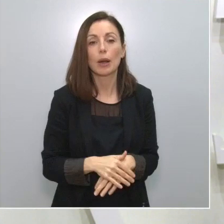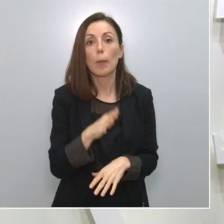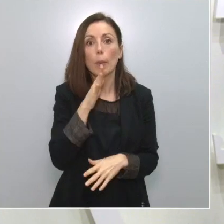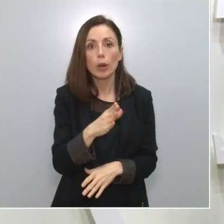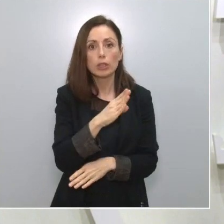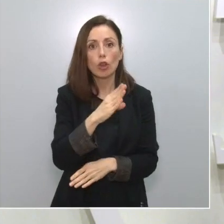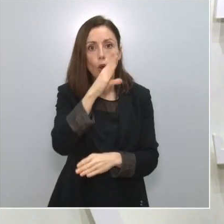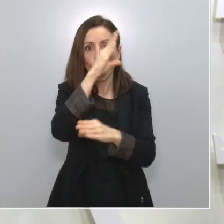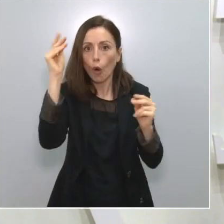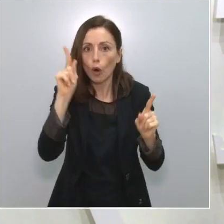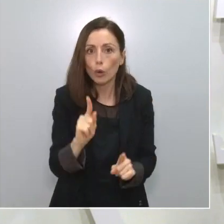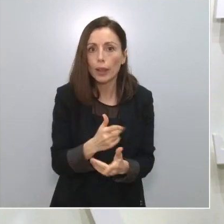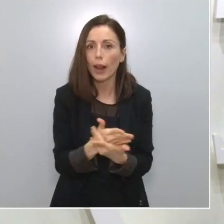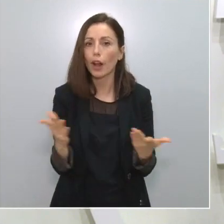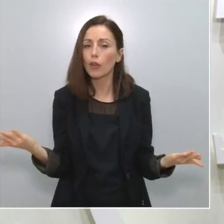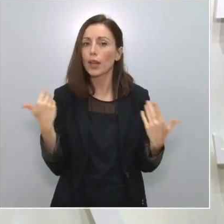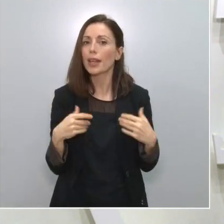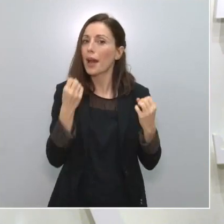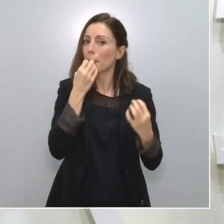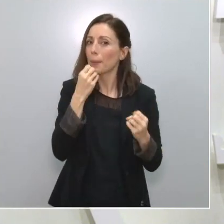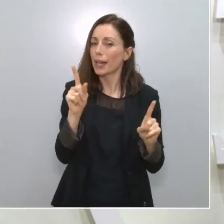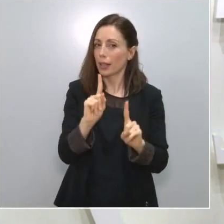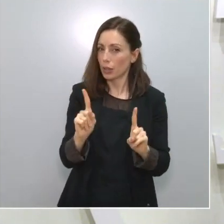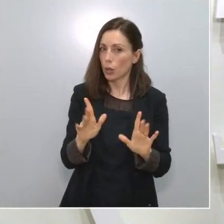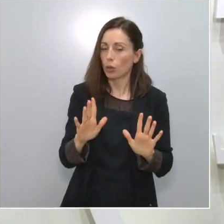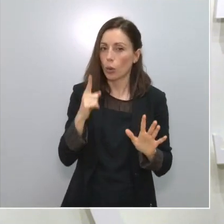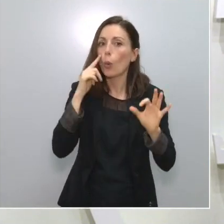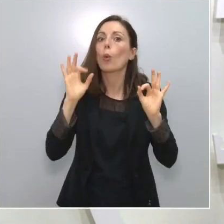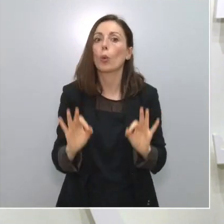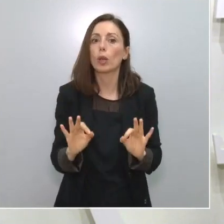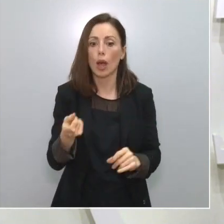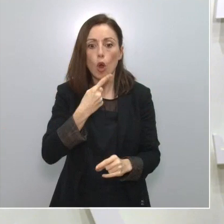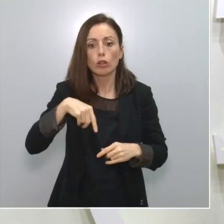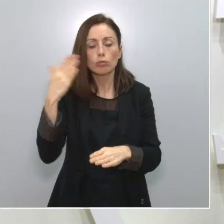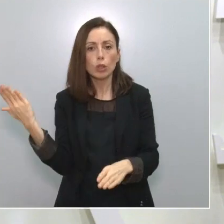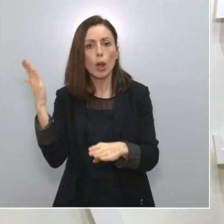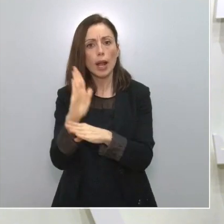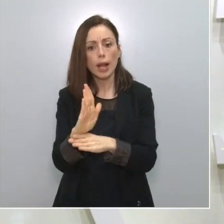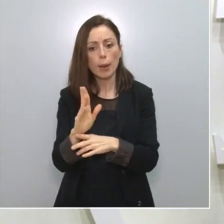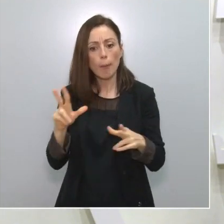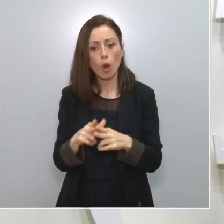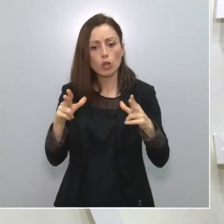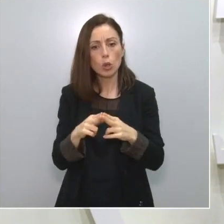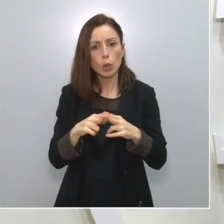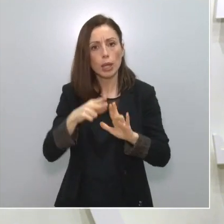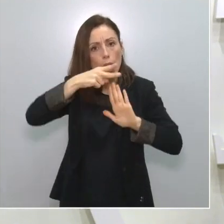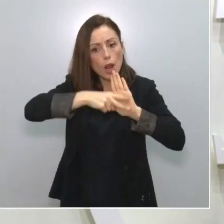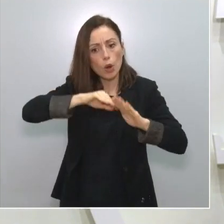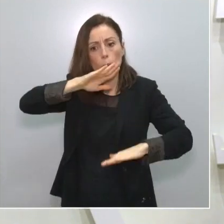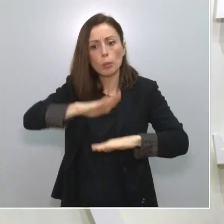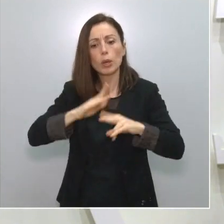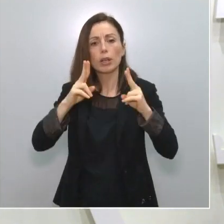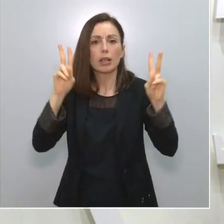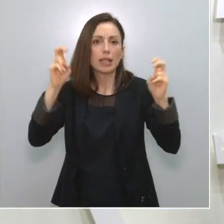guardia, que perseveremos en el esfuerzo y demos ejemplo como sociedad, respetando las normas que rigen el